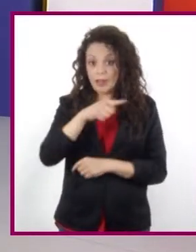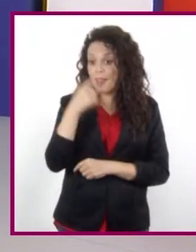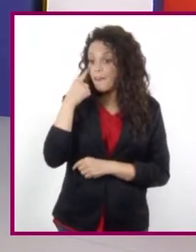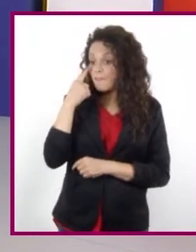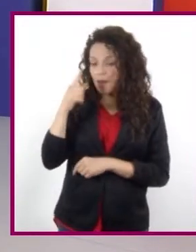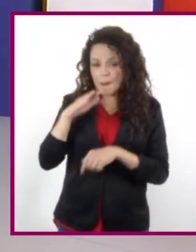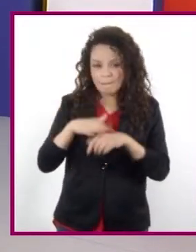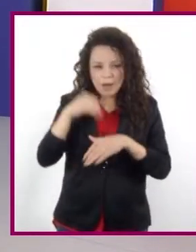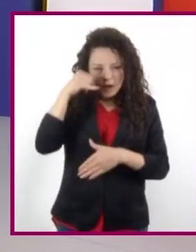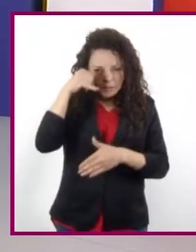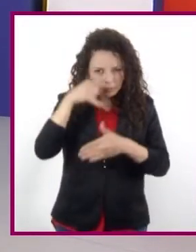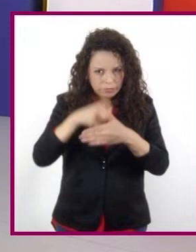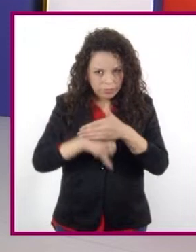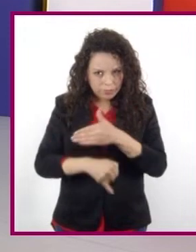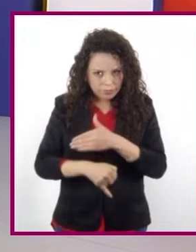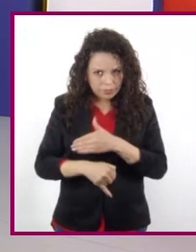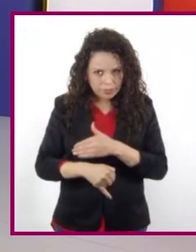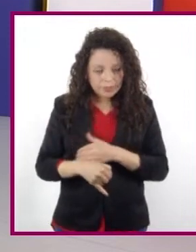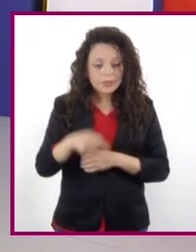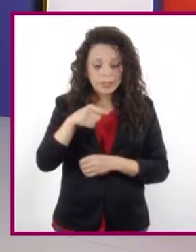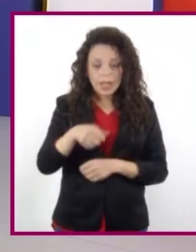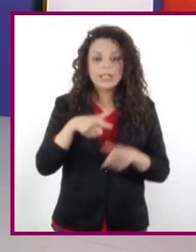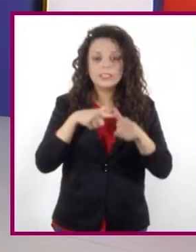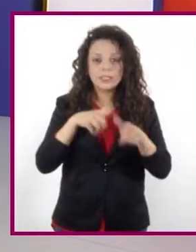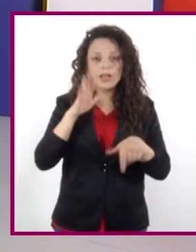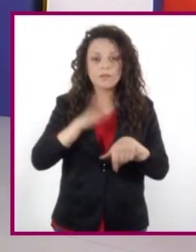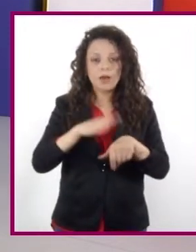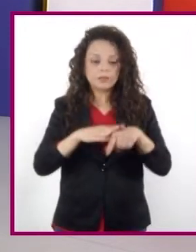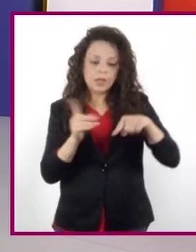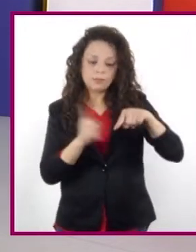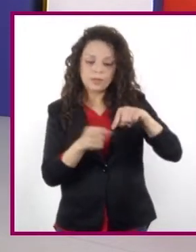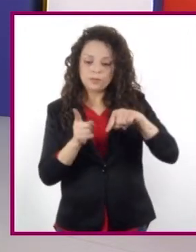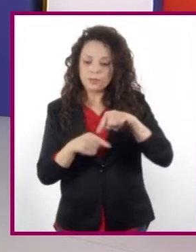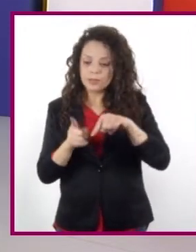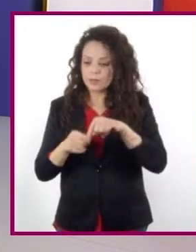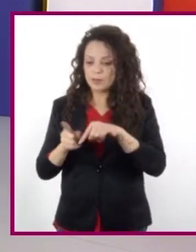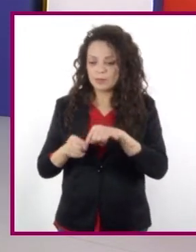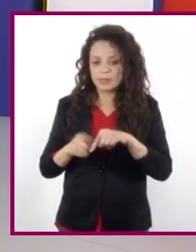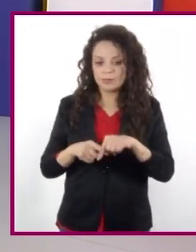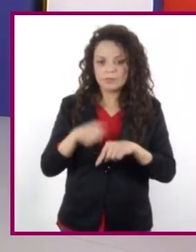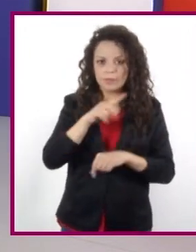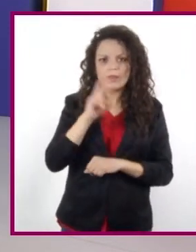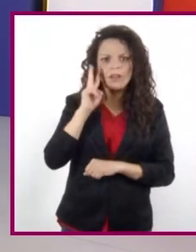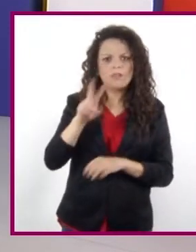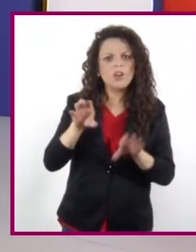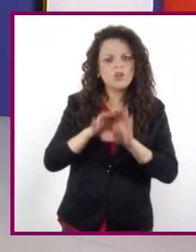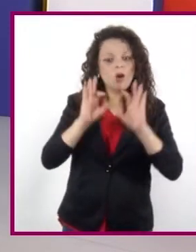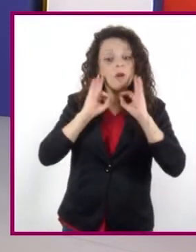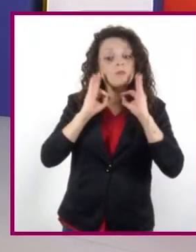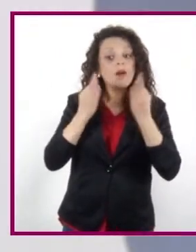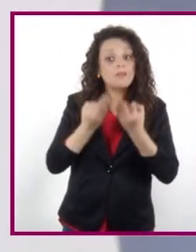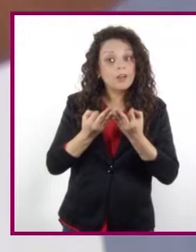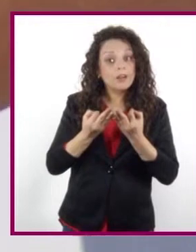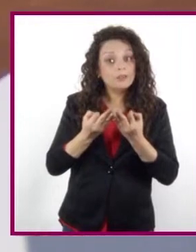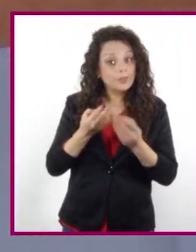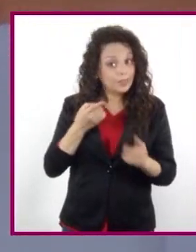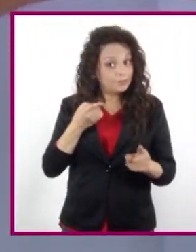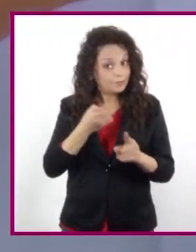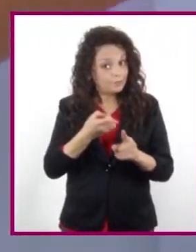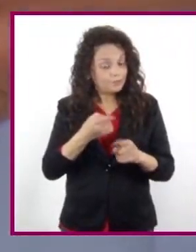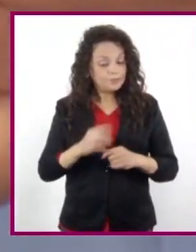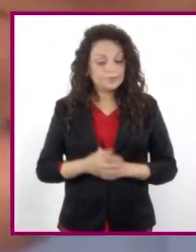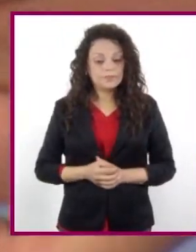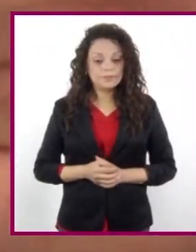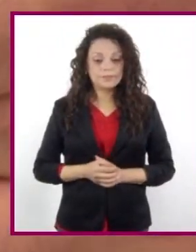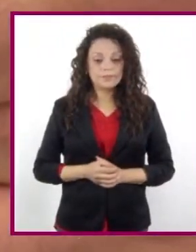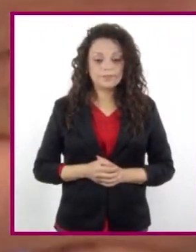detalle para que puedan seguirlo desarmando. Traten de encontrar la forma. En este caso,